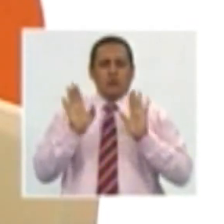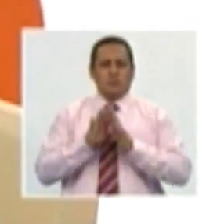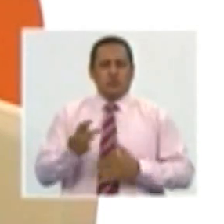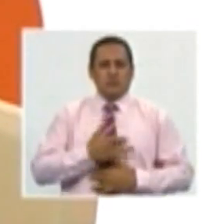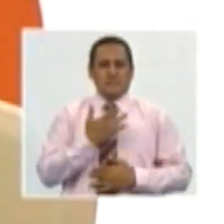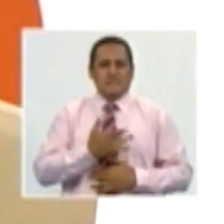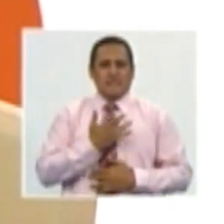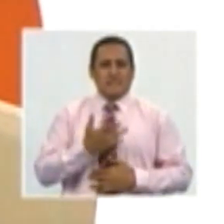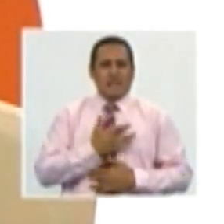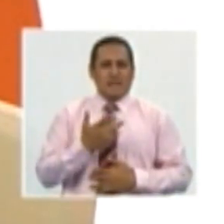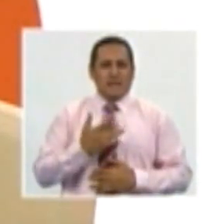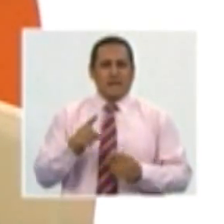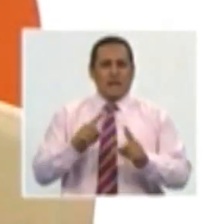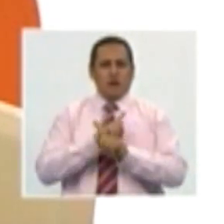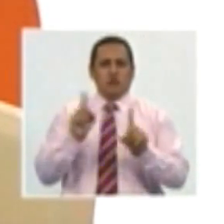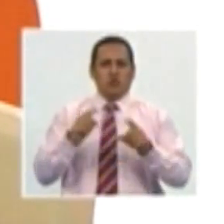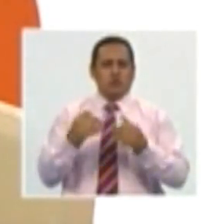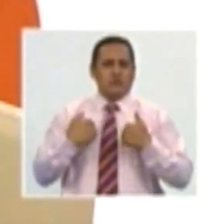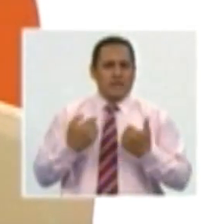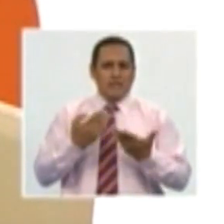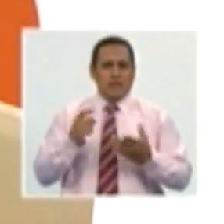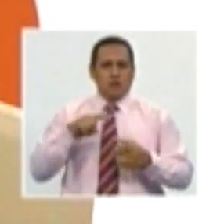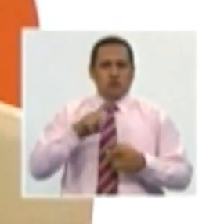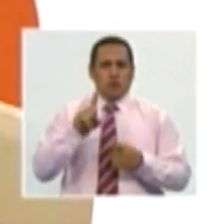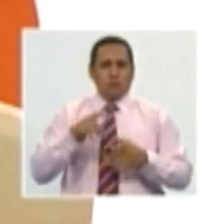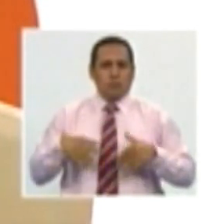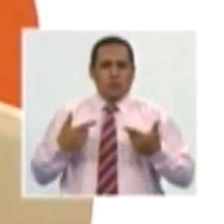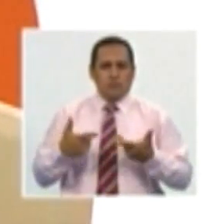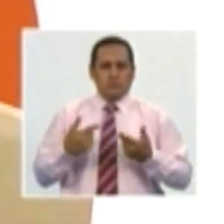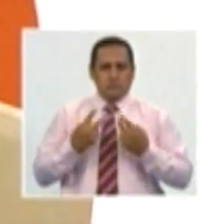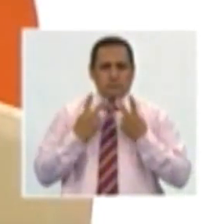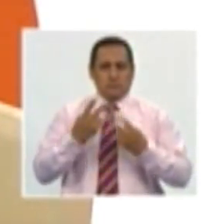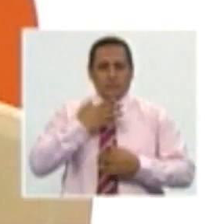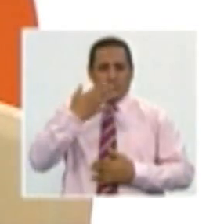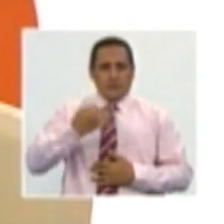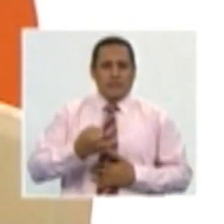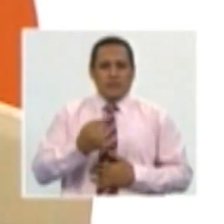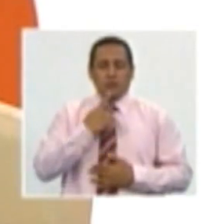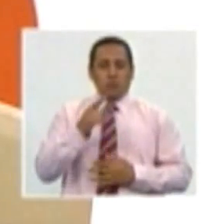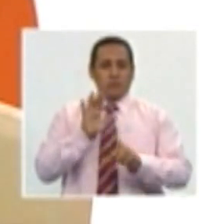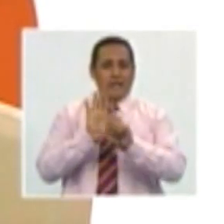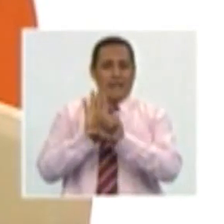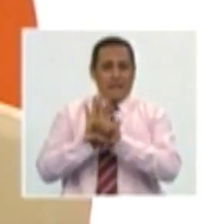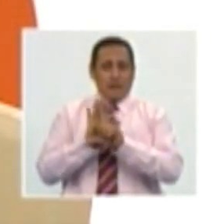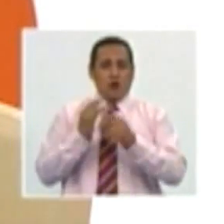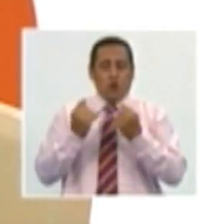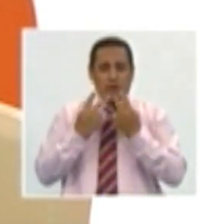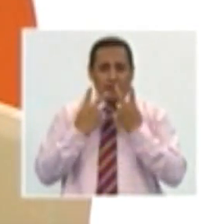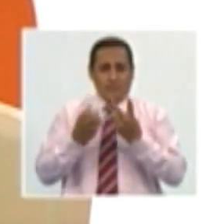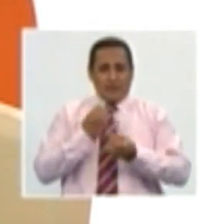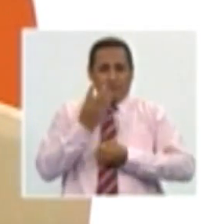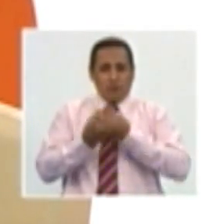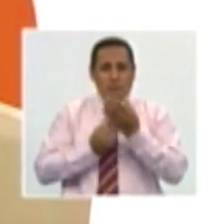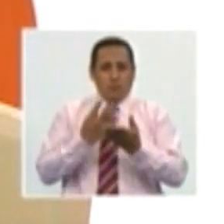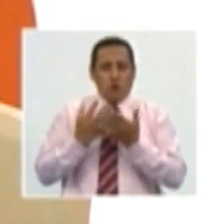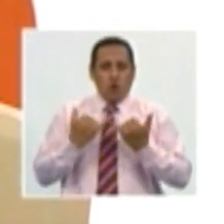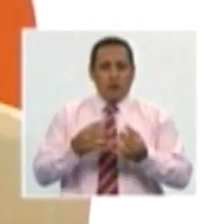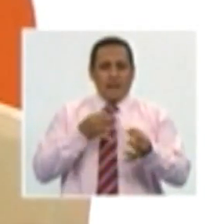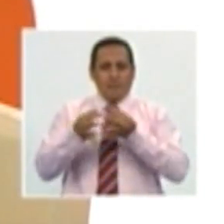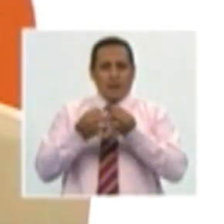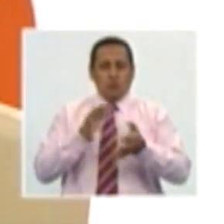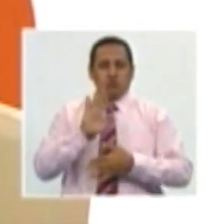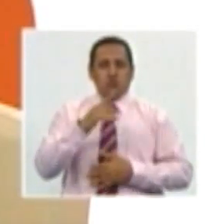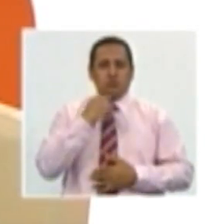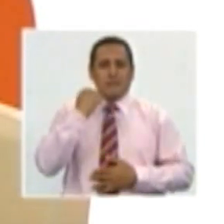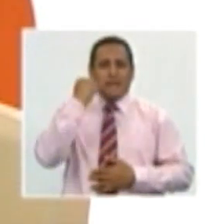pues sienten que no les toca, no les alcanza, y lo cierto es que hay una ley. Hoy les contamos de eso, hoy